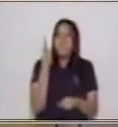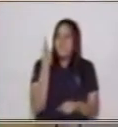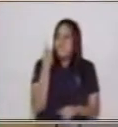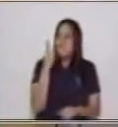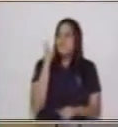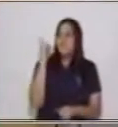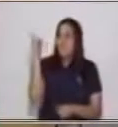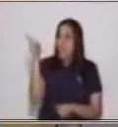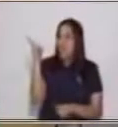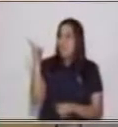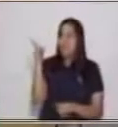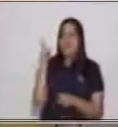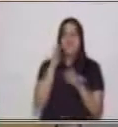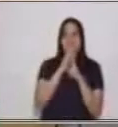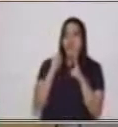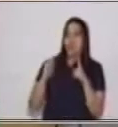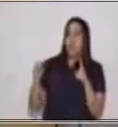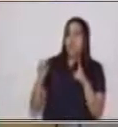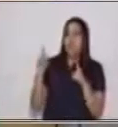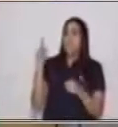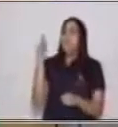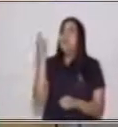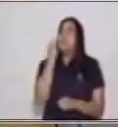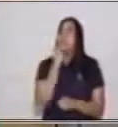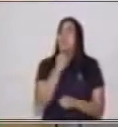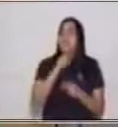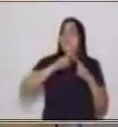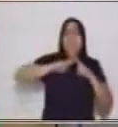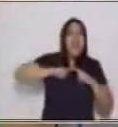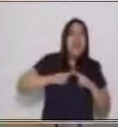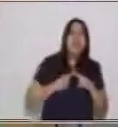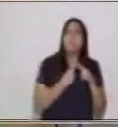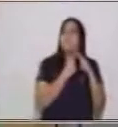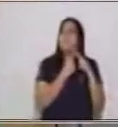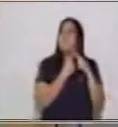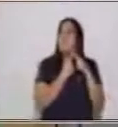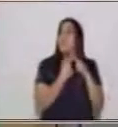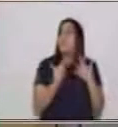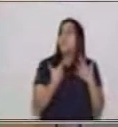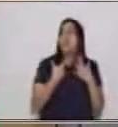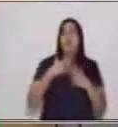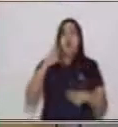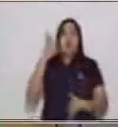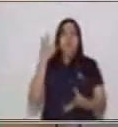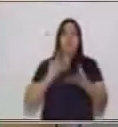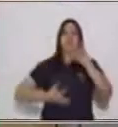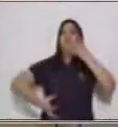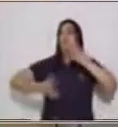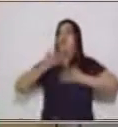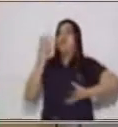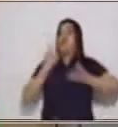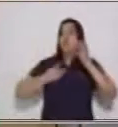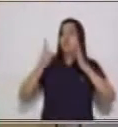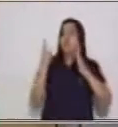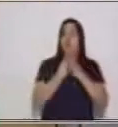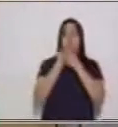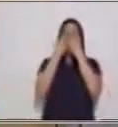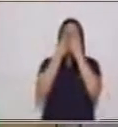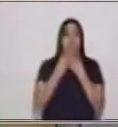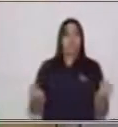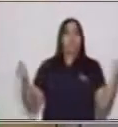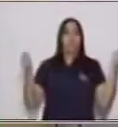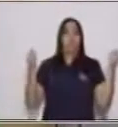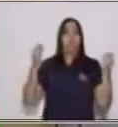corresponde a cada una de ellas. La primera dice, empezó la erosión cuando desapareció la